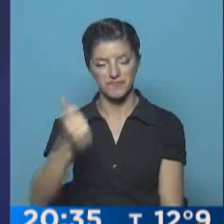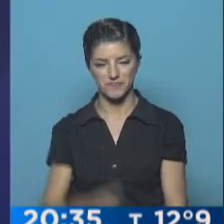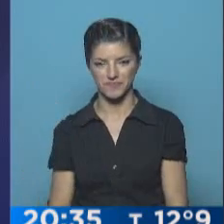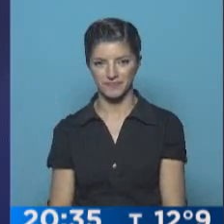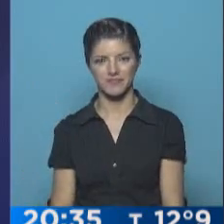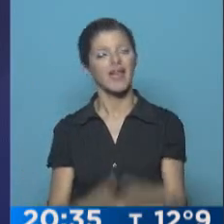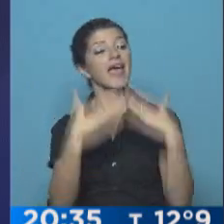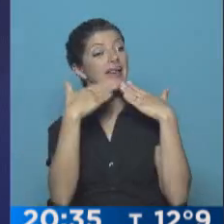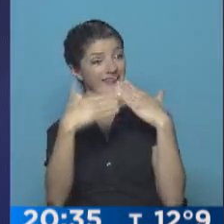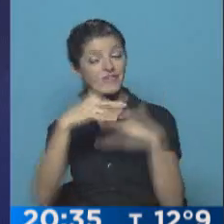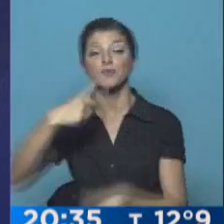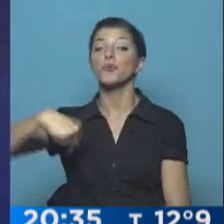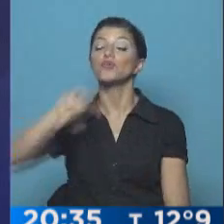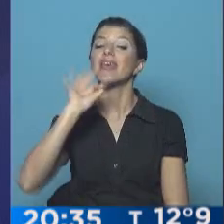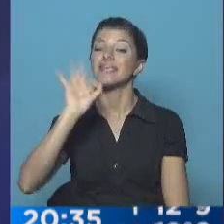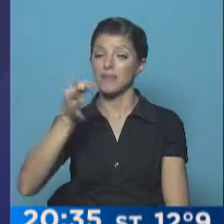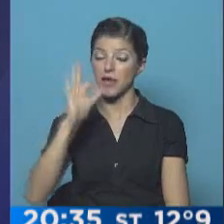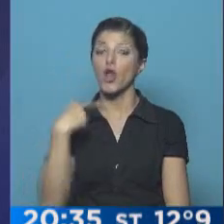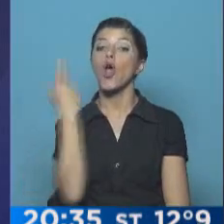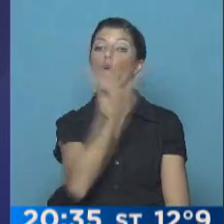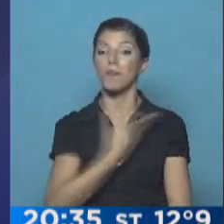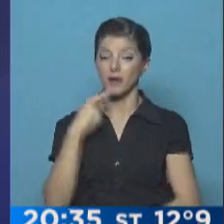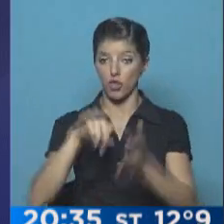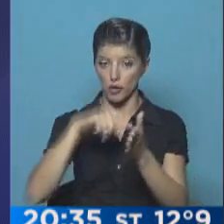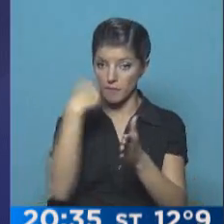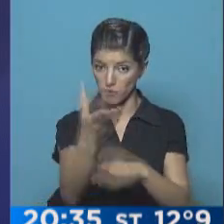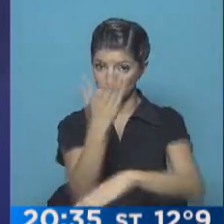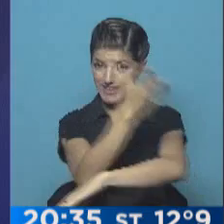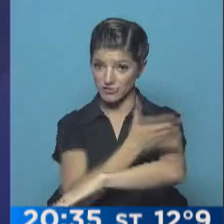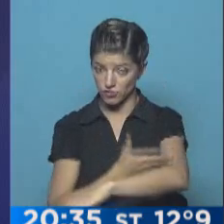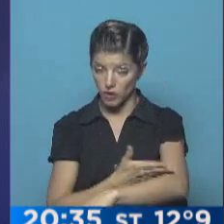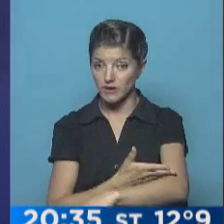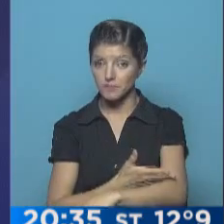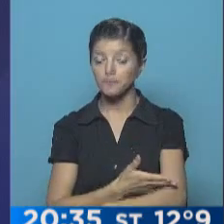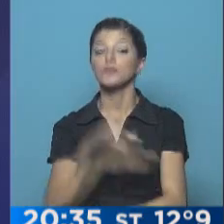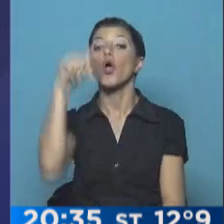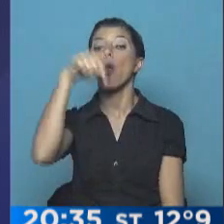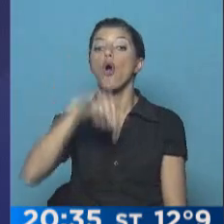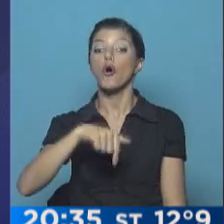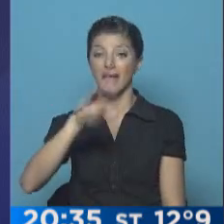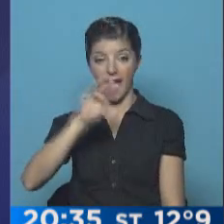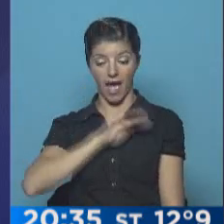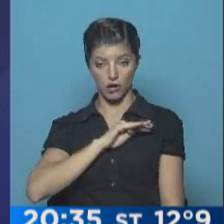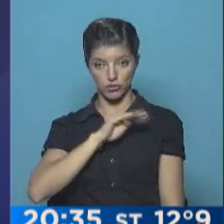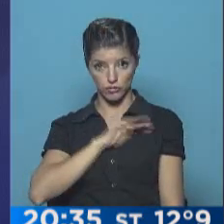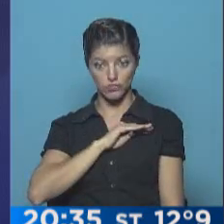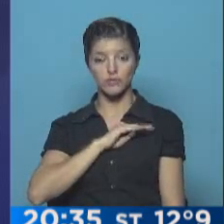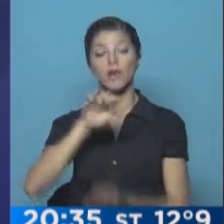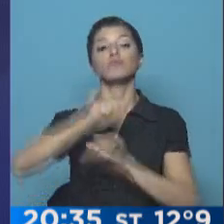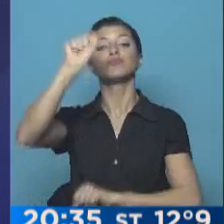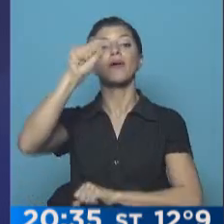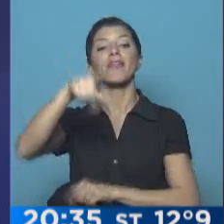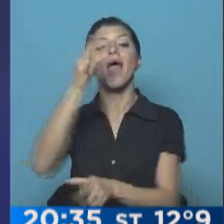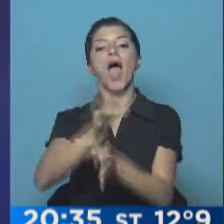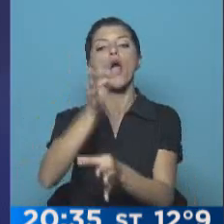Bien, muchas gracias. Saben ustedes que el gobernador de la provincia de Buenos Aires, Daniel Scioli, encabezó en el día de hoy el acto de egreso de la Escuela